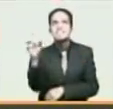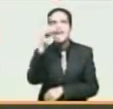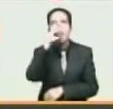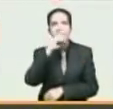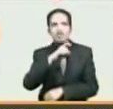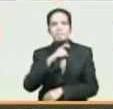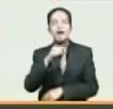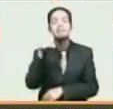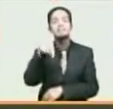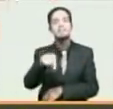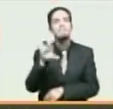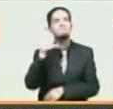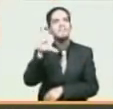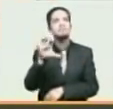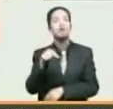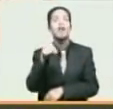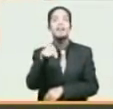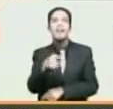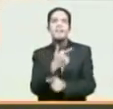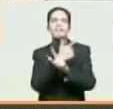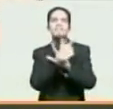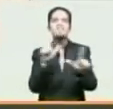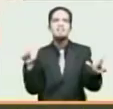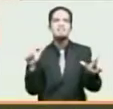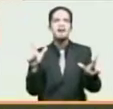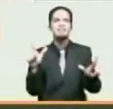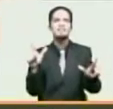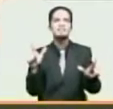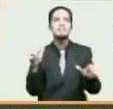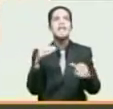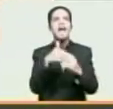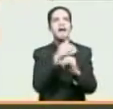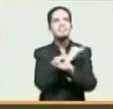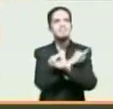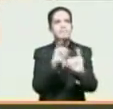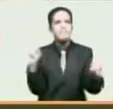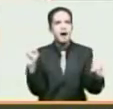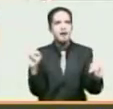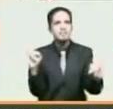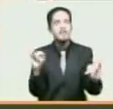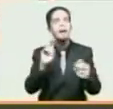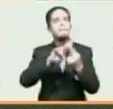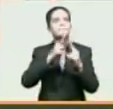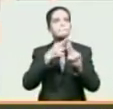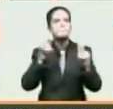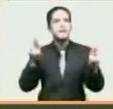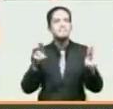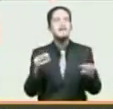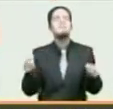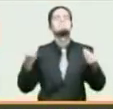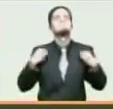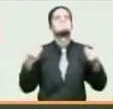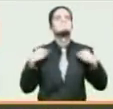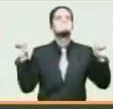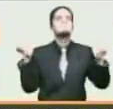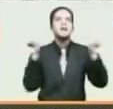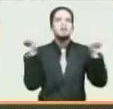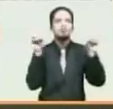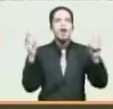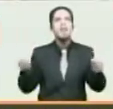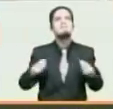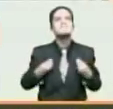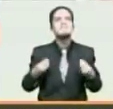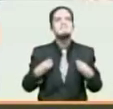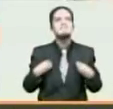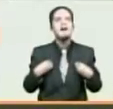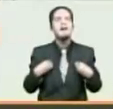para nuestra patria, en libertad, en independencia y en paz. ¡Que viva Venezuela! ¡Que viva la